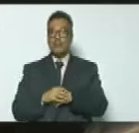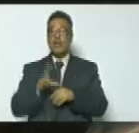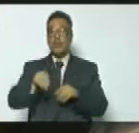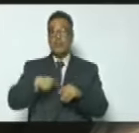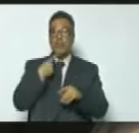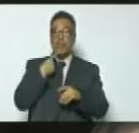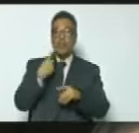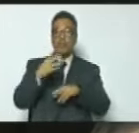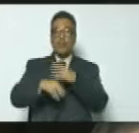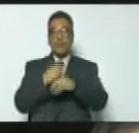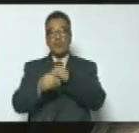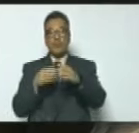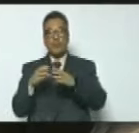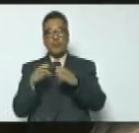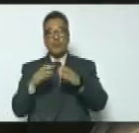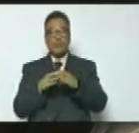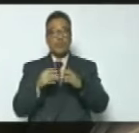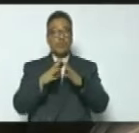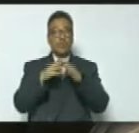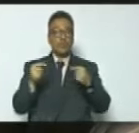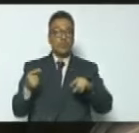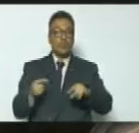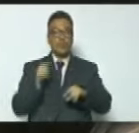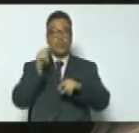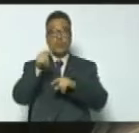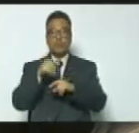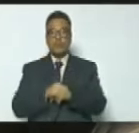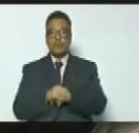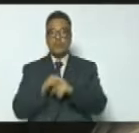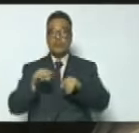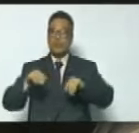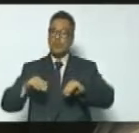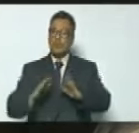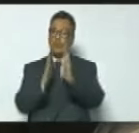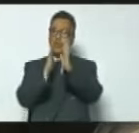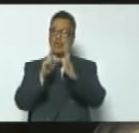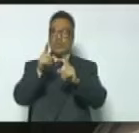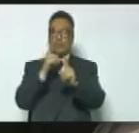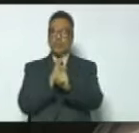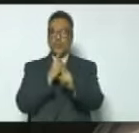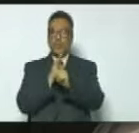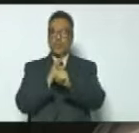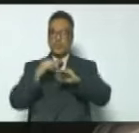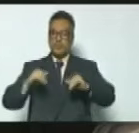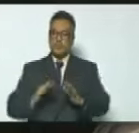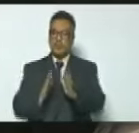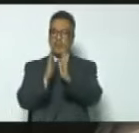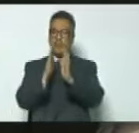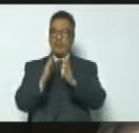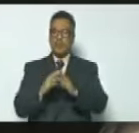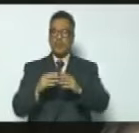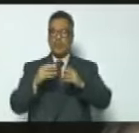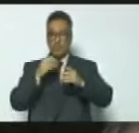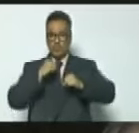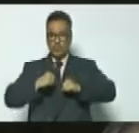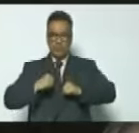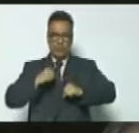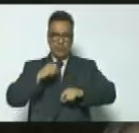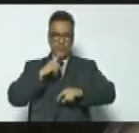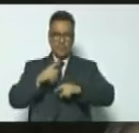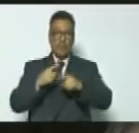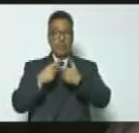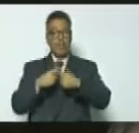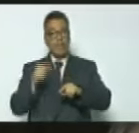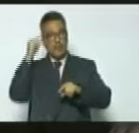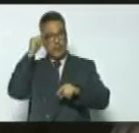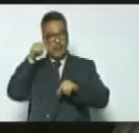Pudimos hacer un equipo donde todos los que eran contrarios durante el campeonato se enfrentaron férreamente. Pero